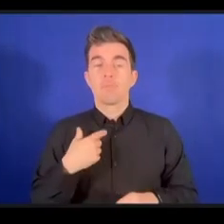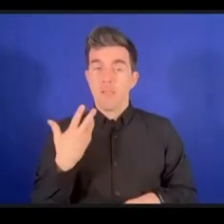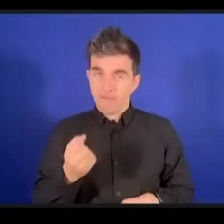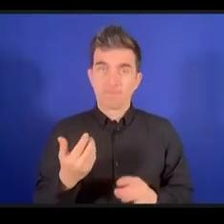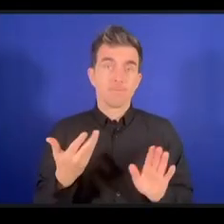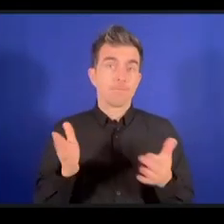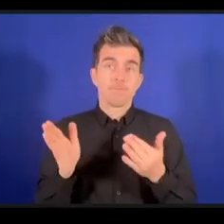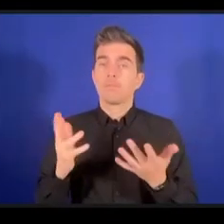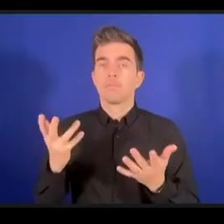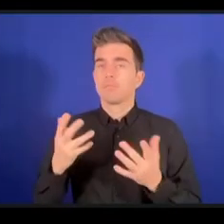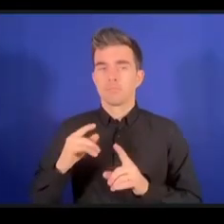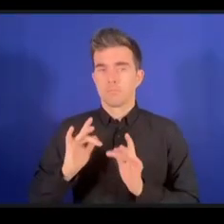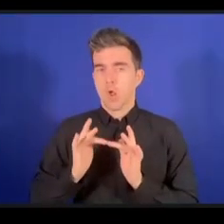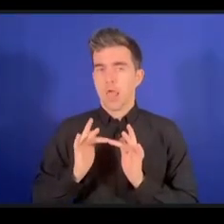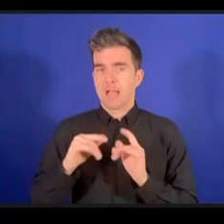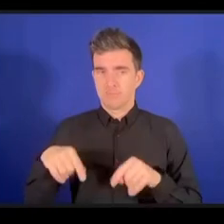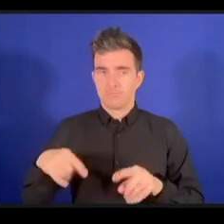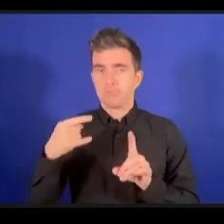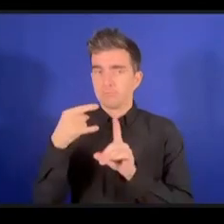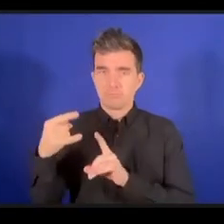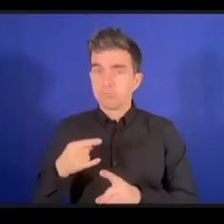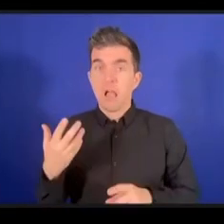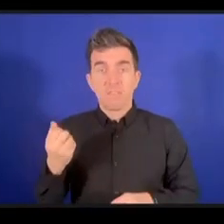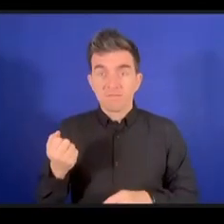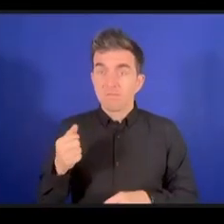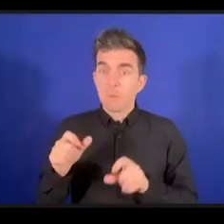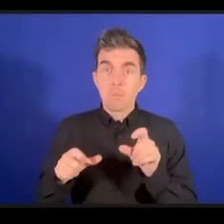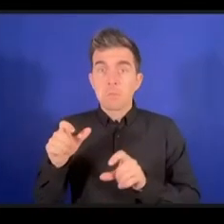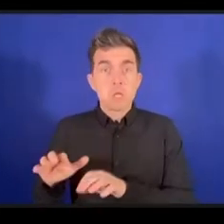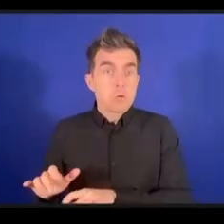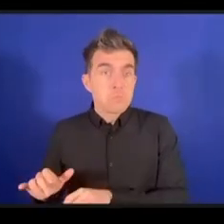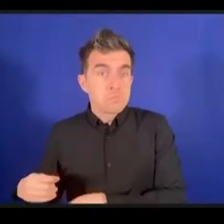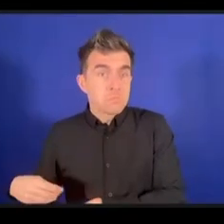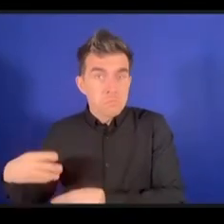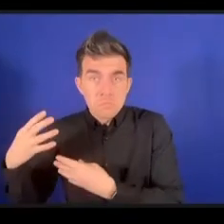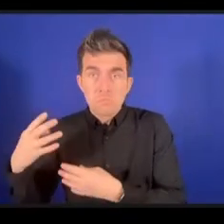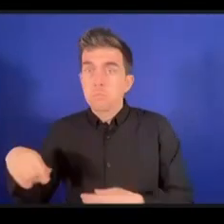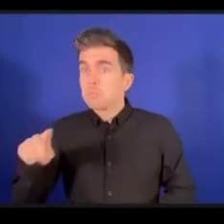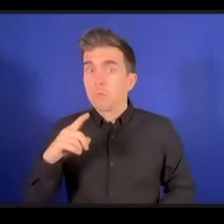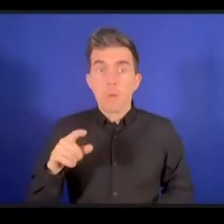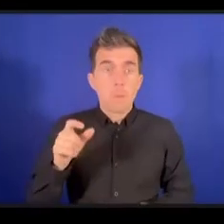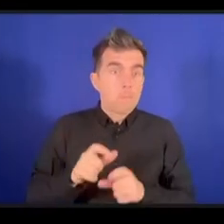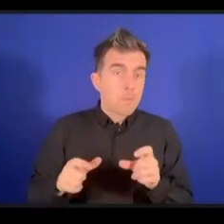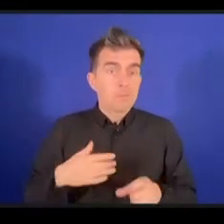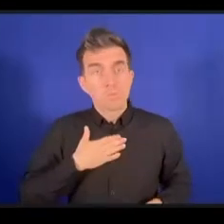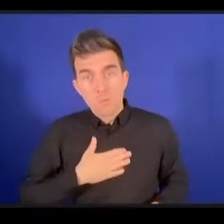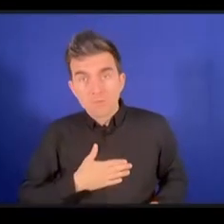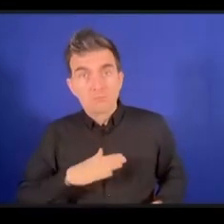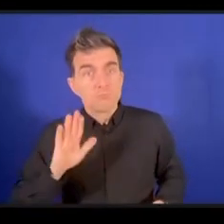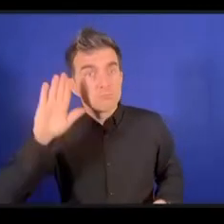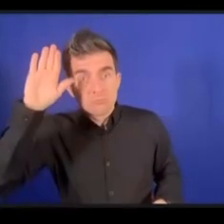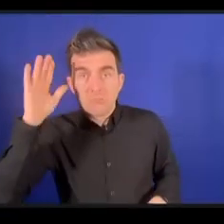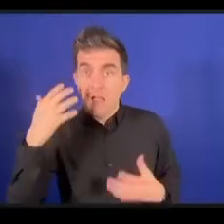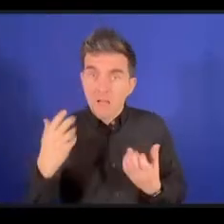comentarios de los participantes que están en línea A ver si alguno quiere intervenir